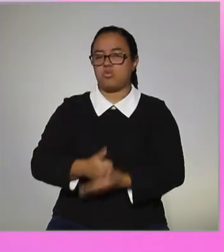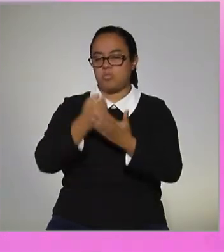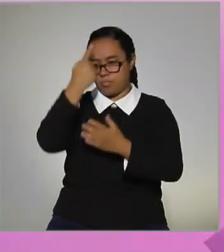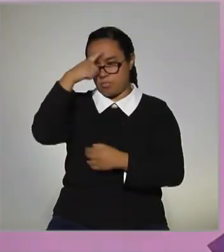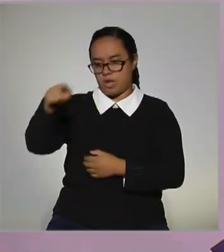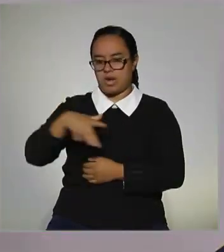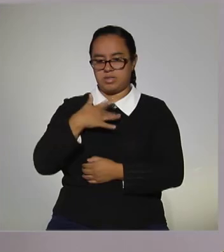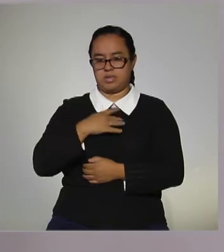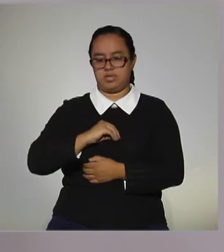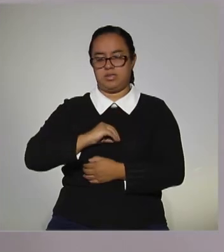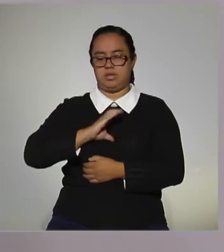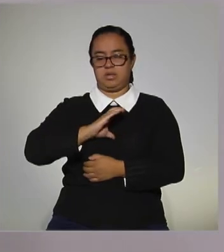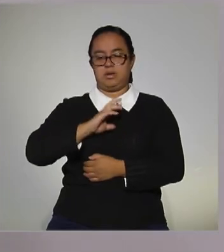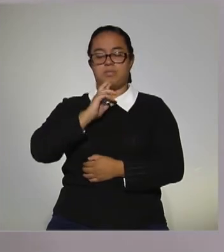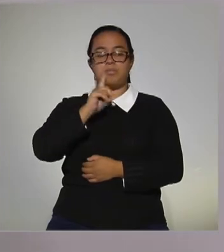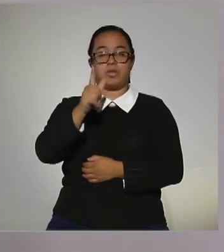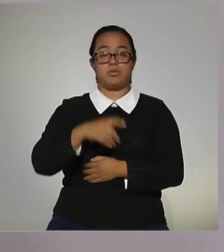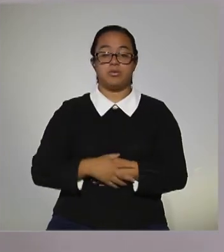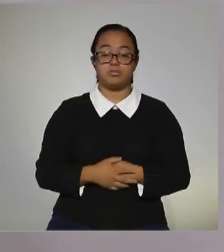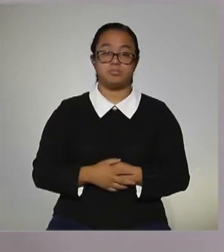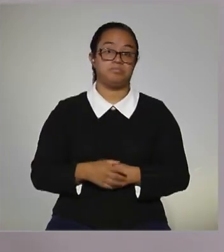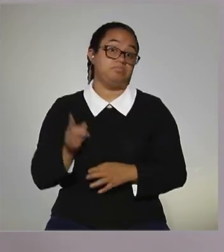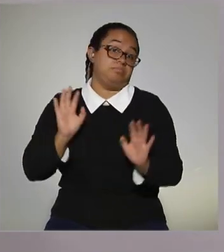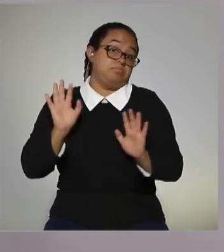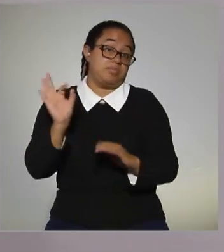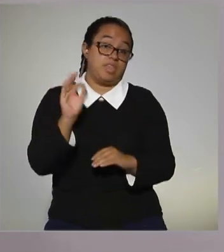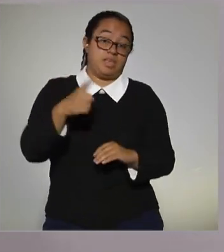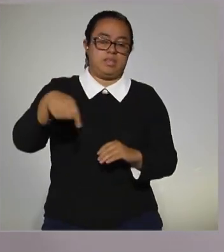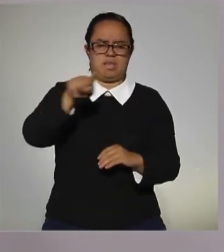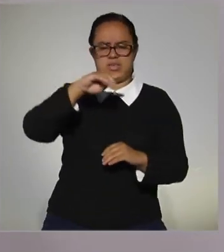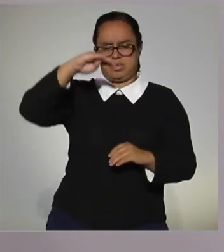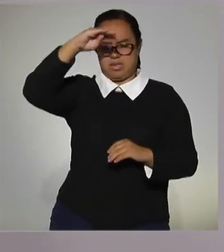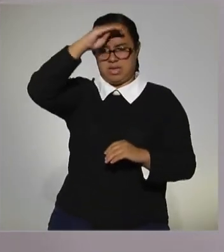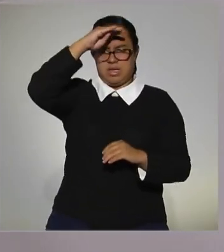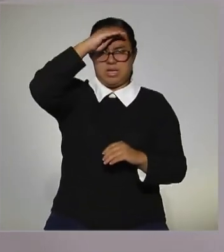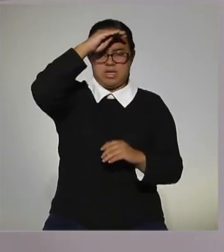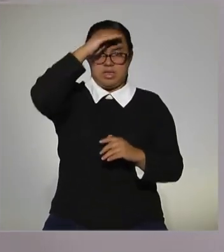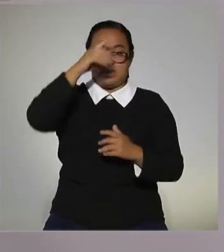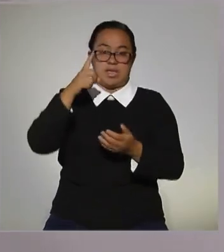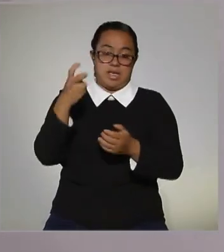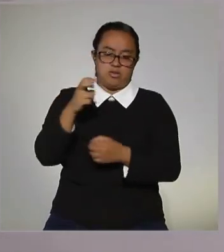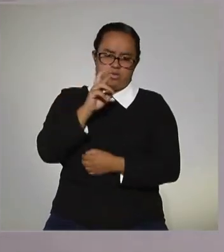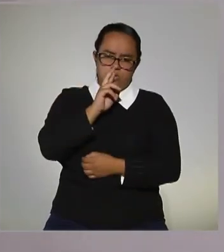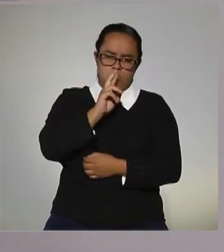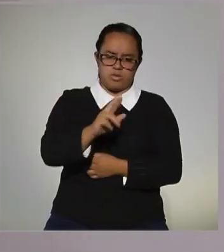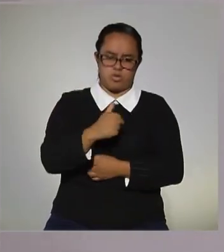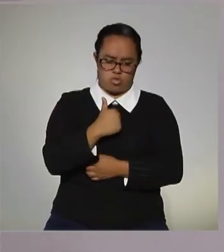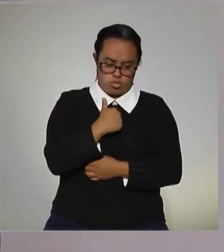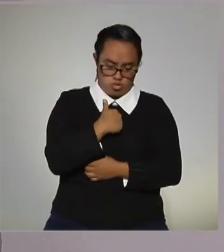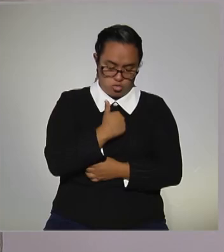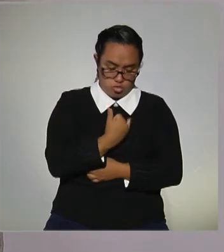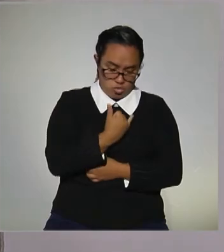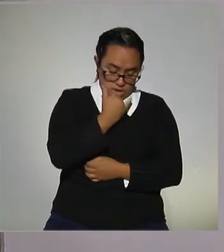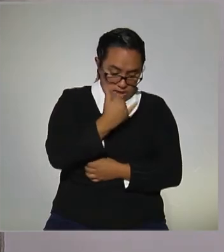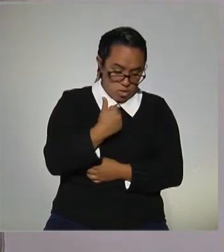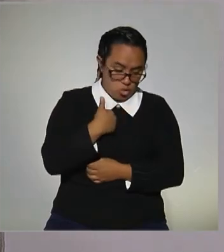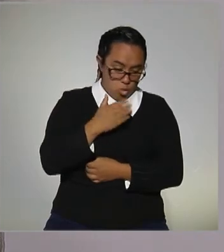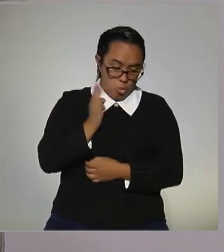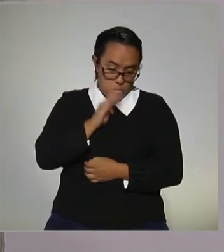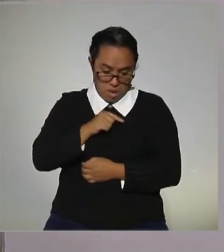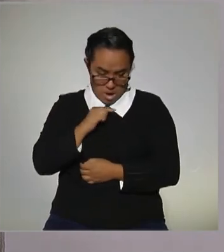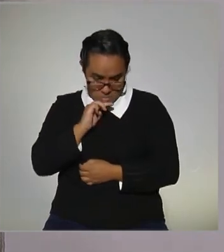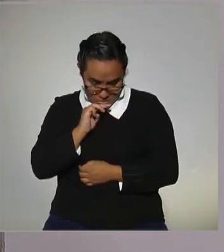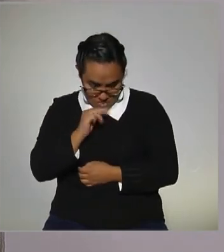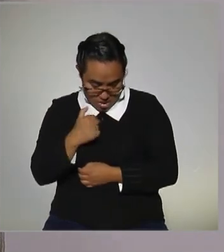autoestima. No sé si se estén preguntando alguna de las respuestas. Me equivoqué como mamá, ¿qué hice